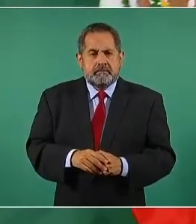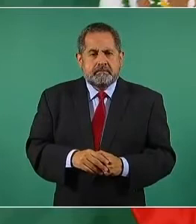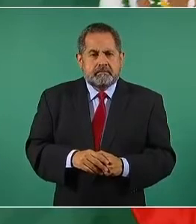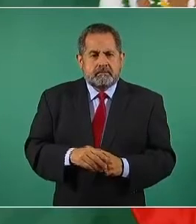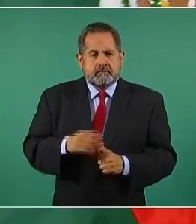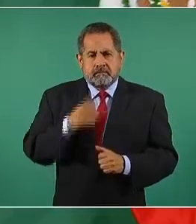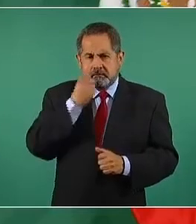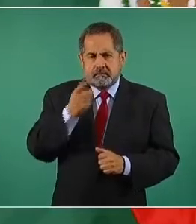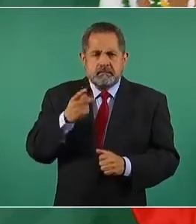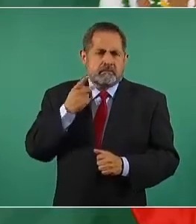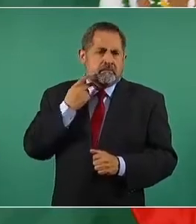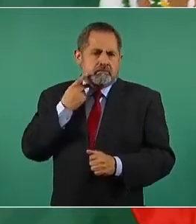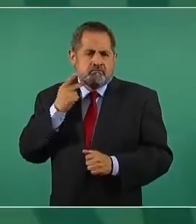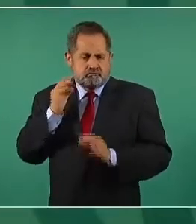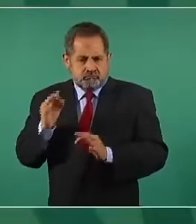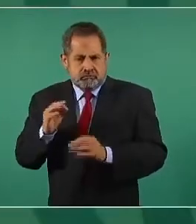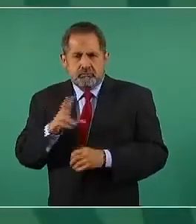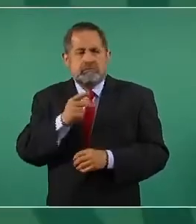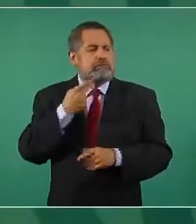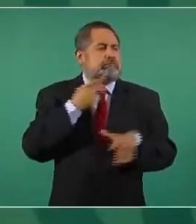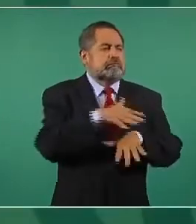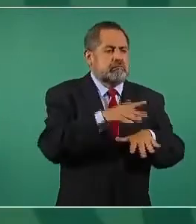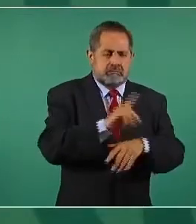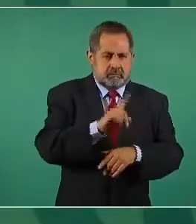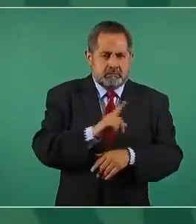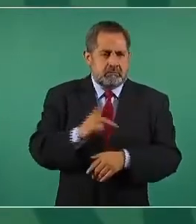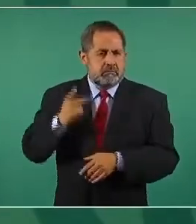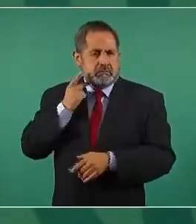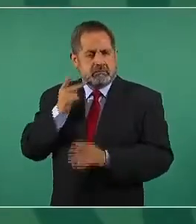Dije políticas, no politiqueras.